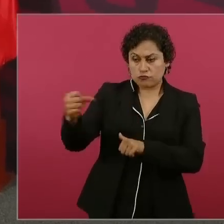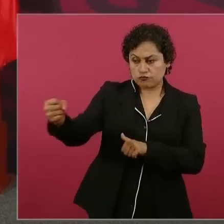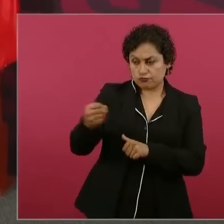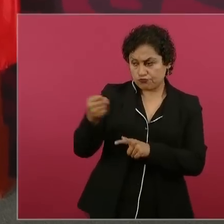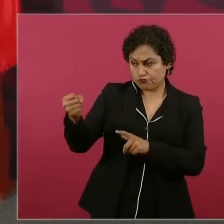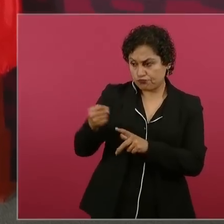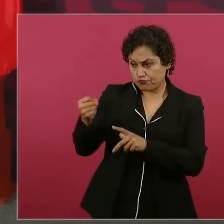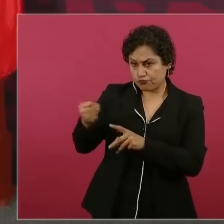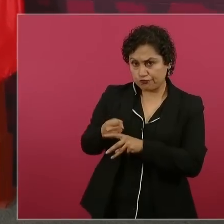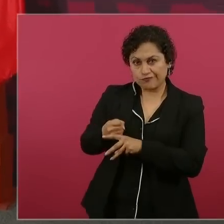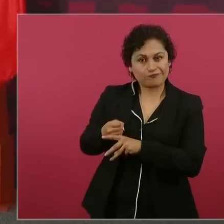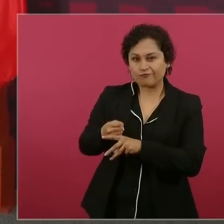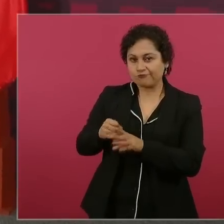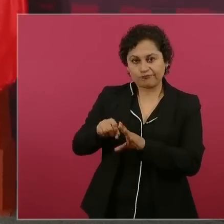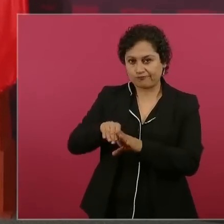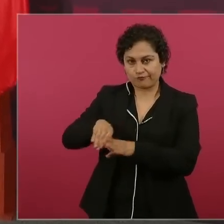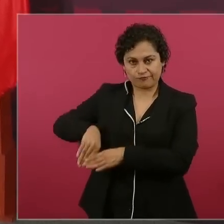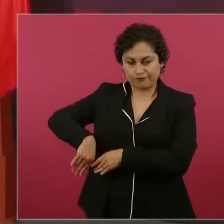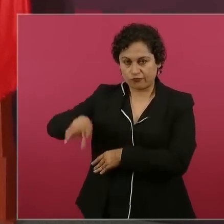sino que los elige el pueblo.